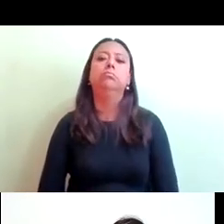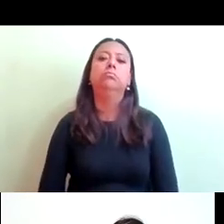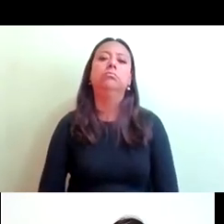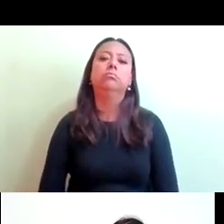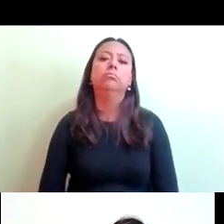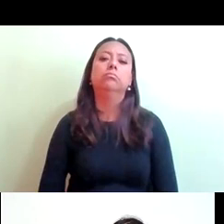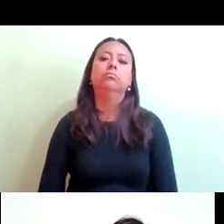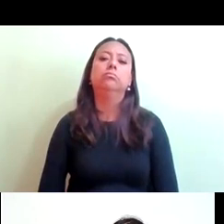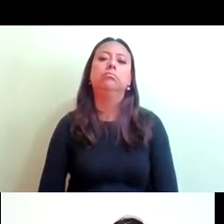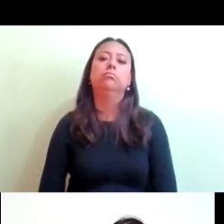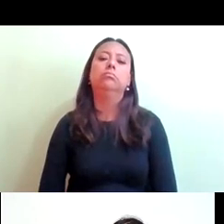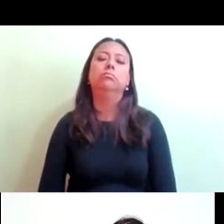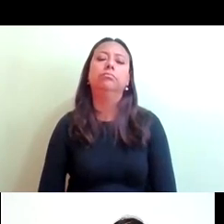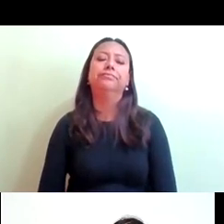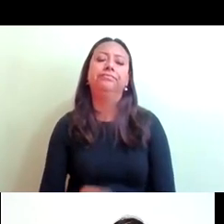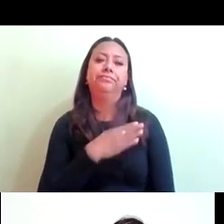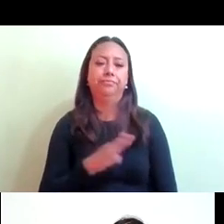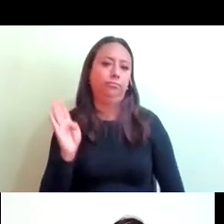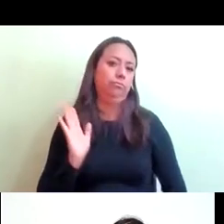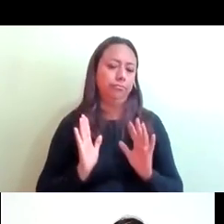Bueno, las